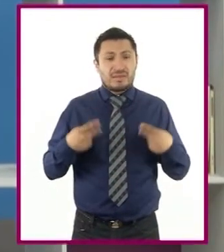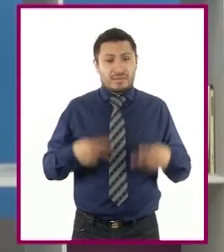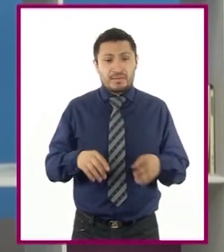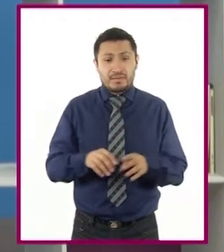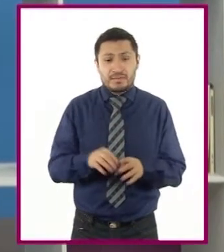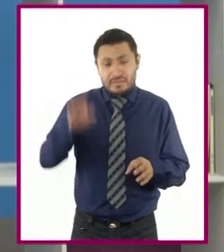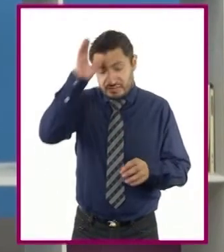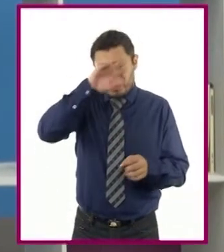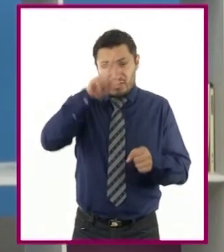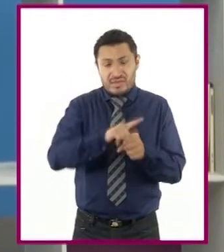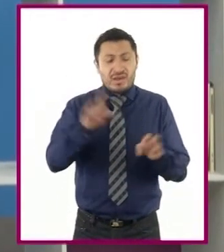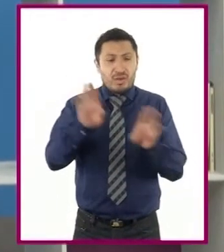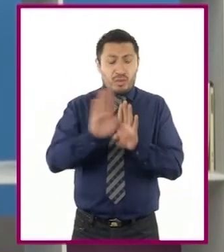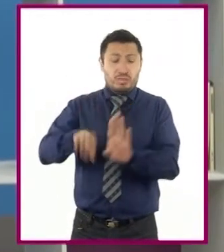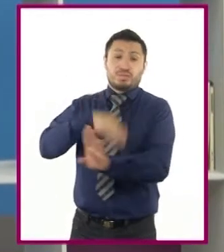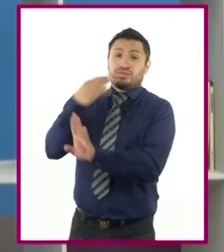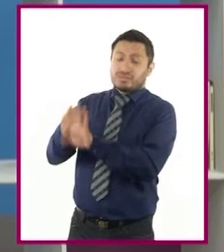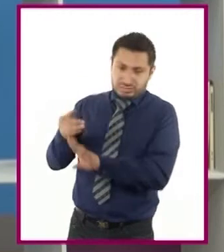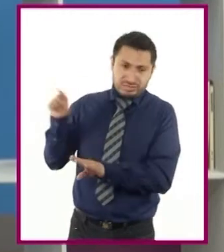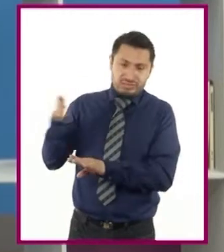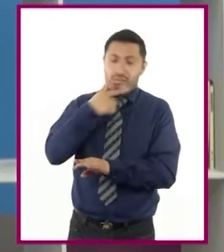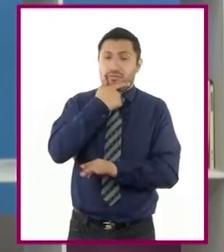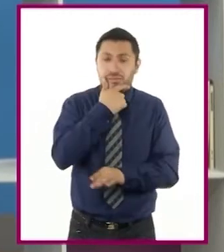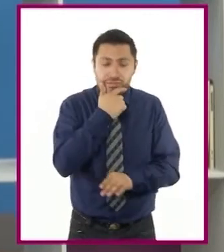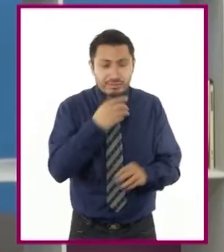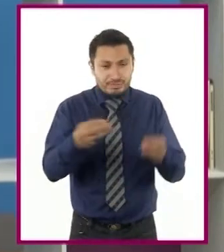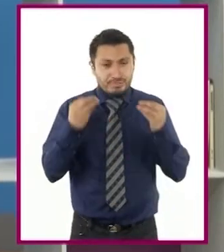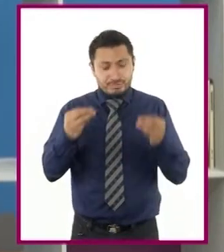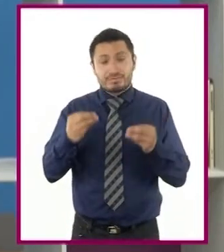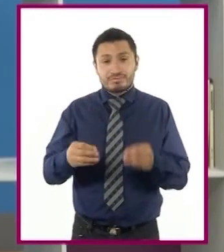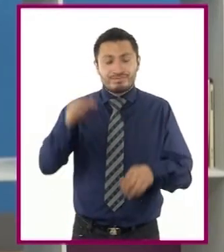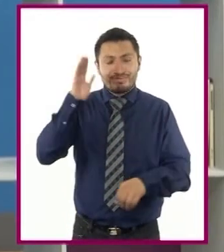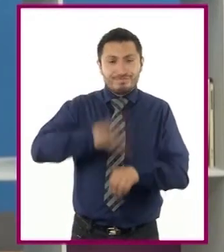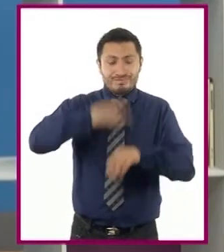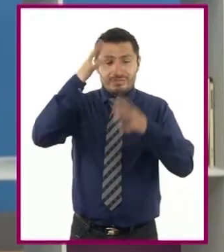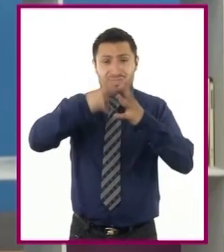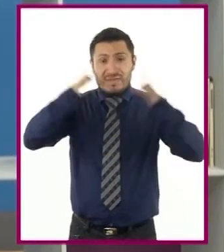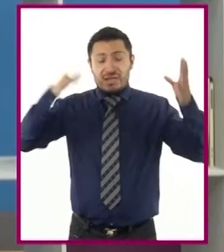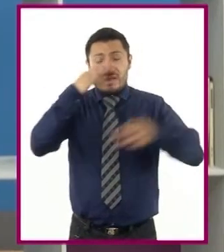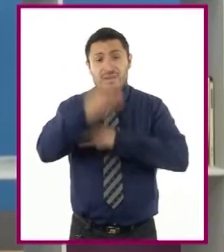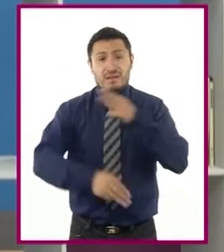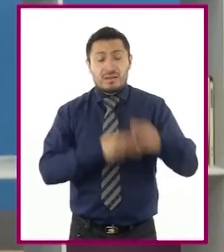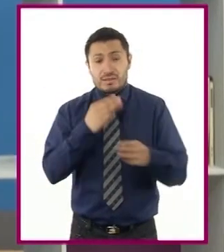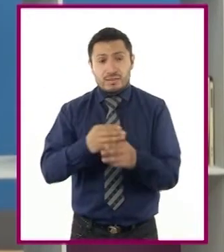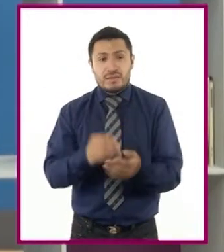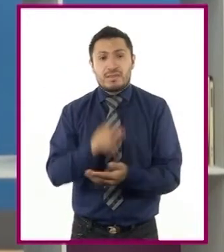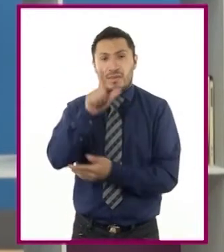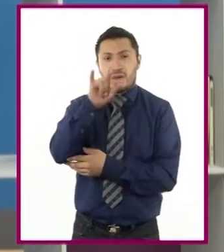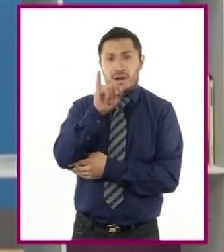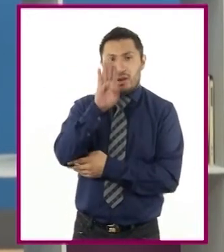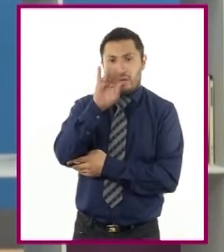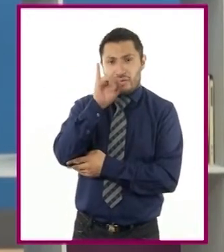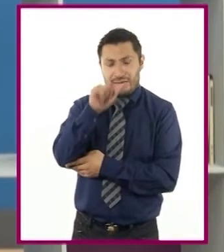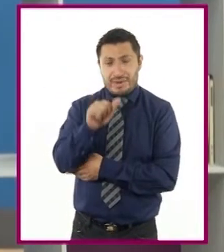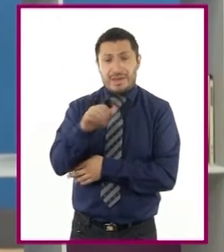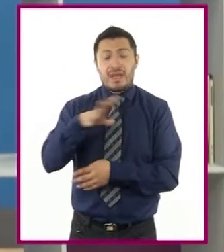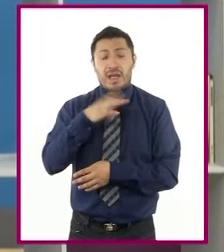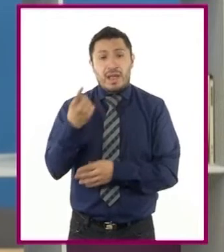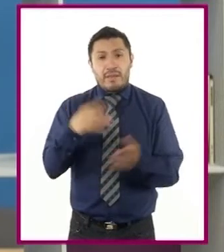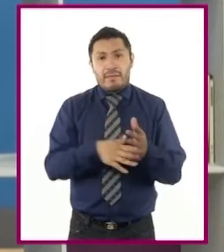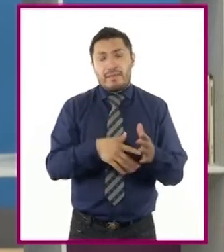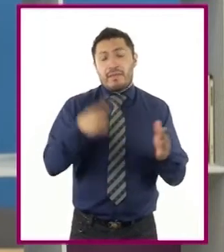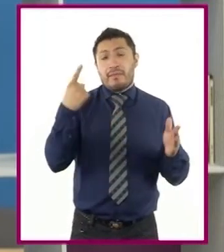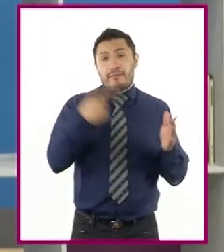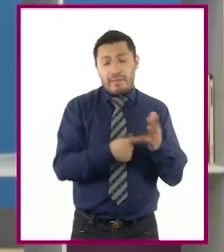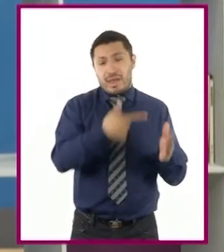derrotaron en diferentes ocasiones al Reino Unido, el mayor imperio del mundo. En Libia, que había pertenecido desde 1521